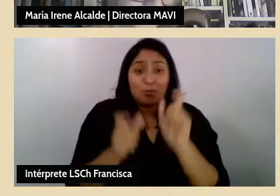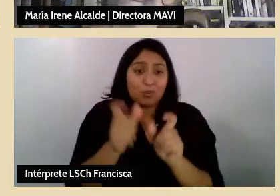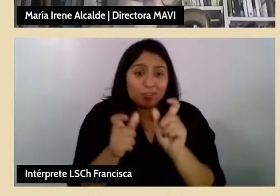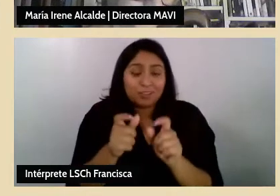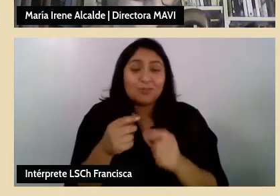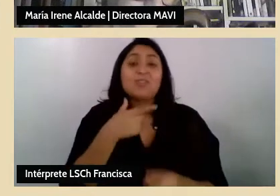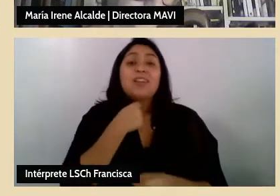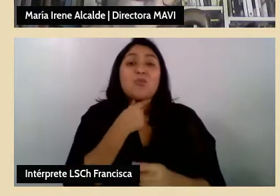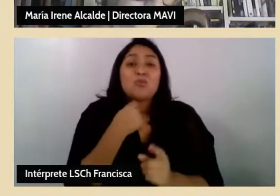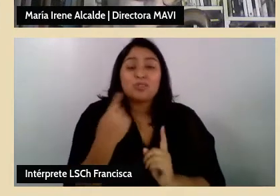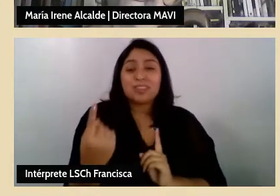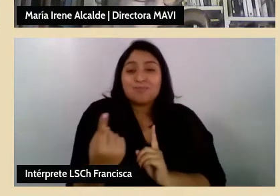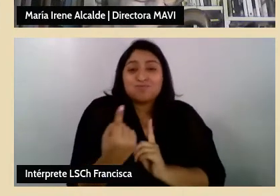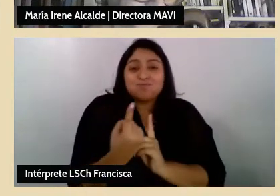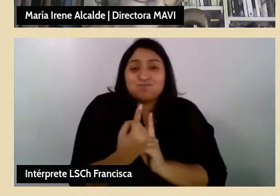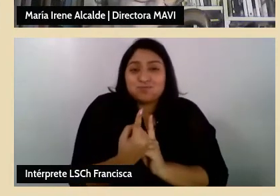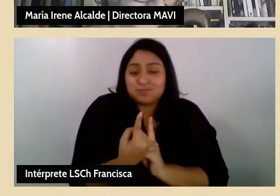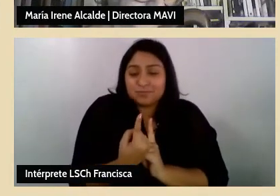cercanía, le gusta